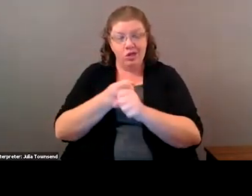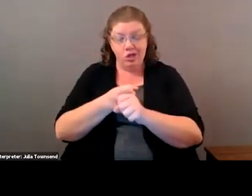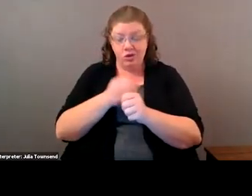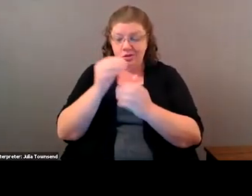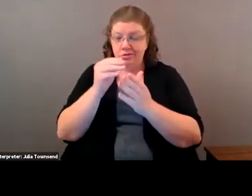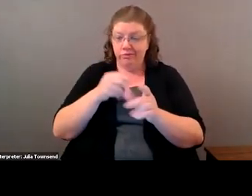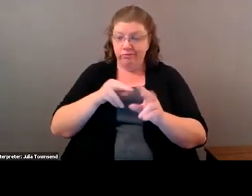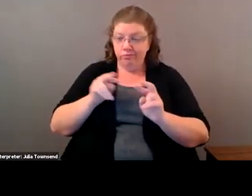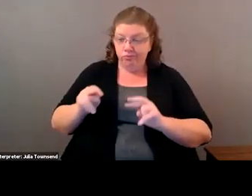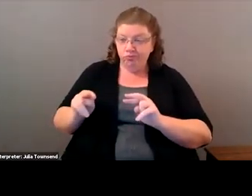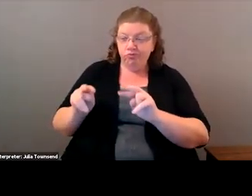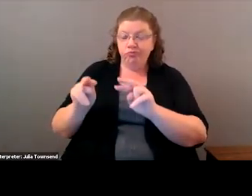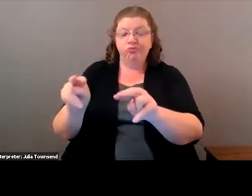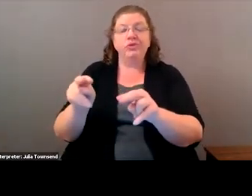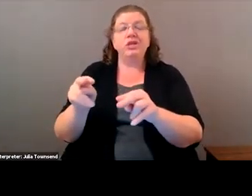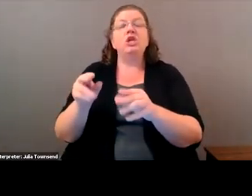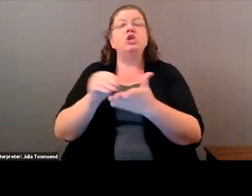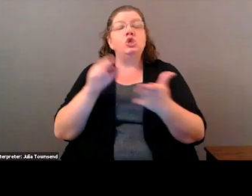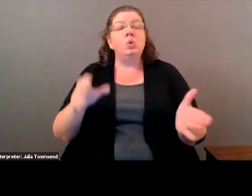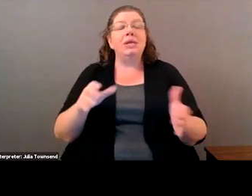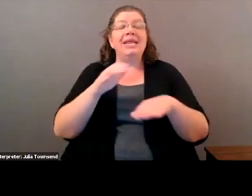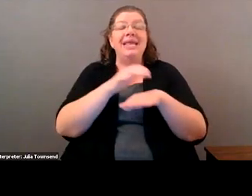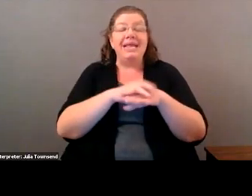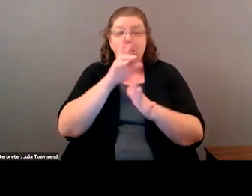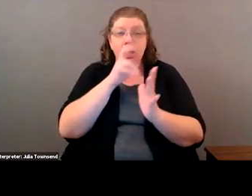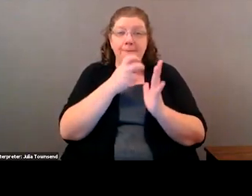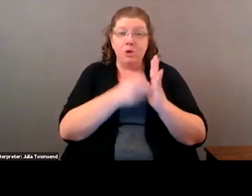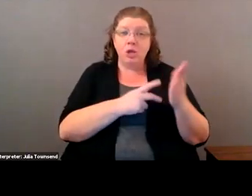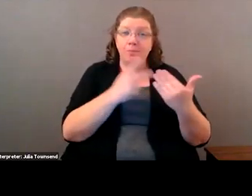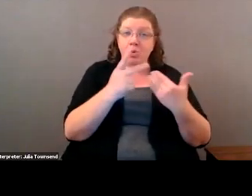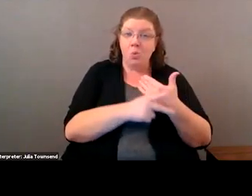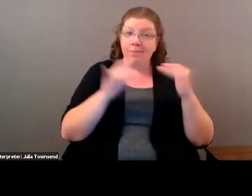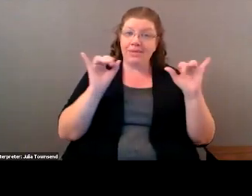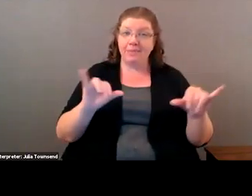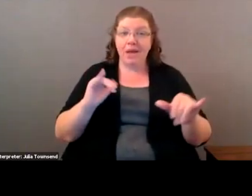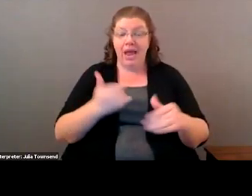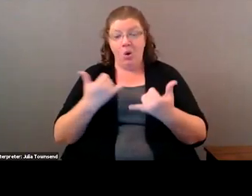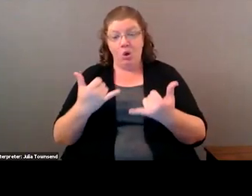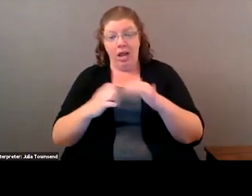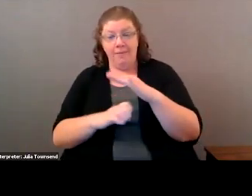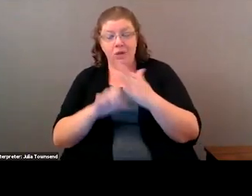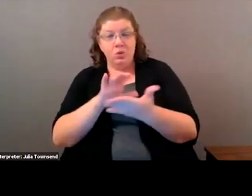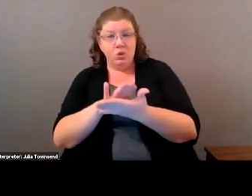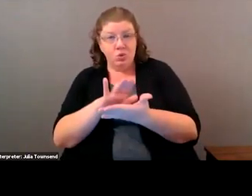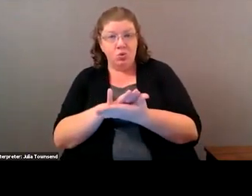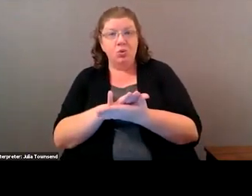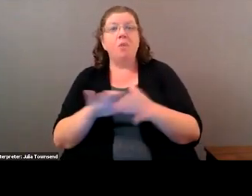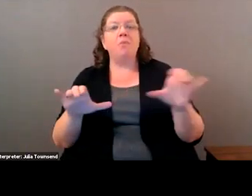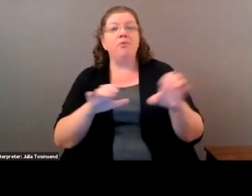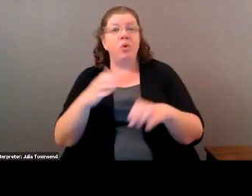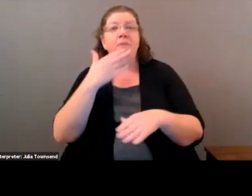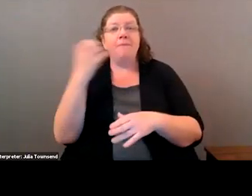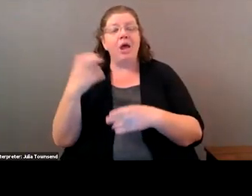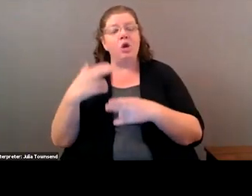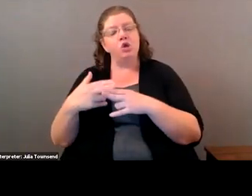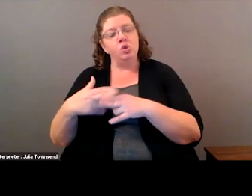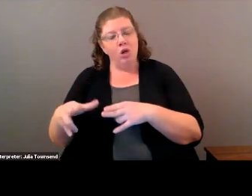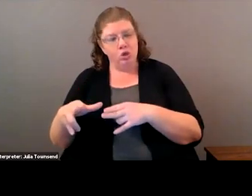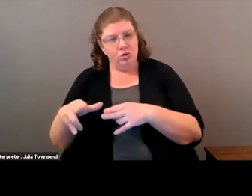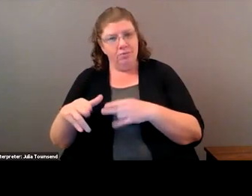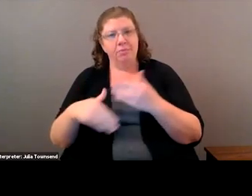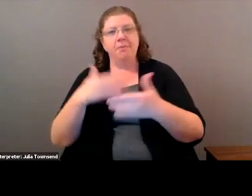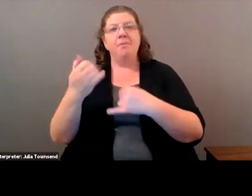lingüística si los resultados muestran que los estudiantes en estos programas en los programas de que están